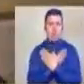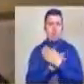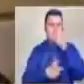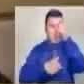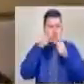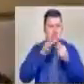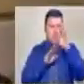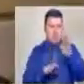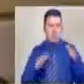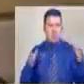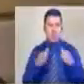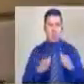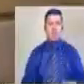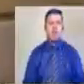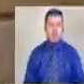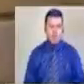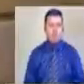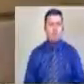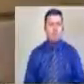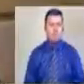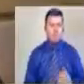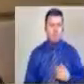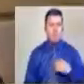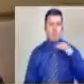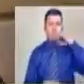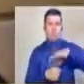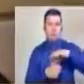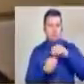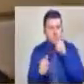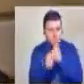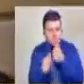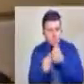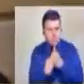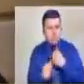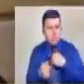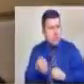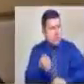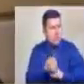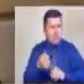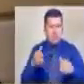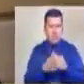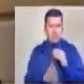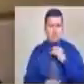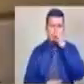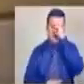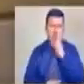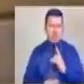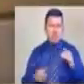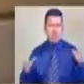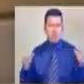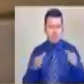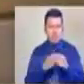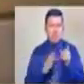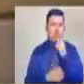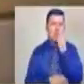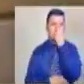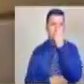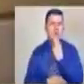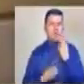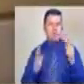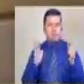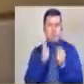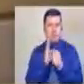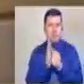Cámara de Representantes, tendrá mi voto, mi respaldo y mi apoyo decidido, no solo en cumplimiento